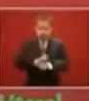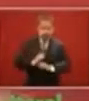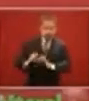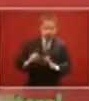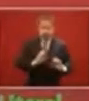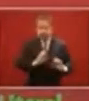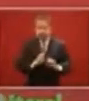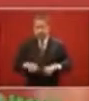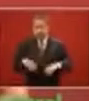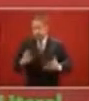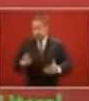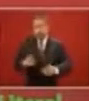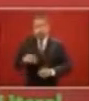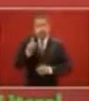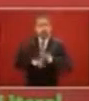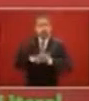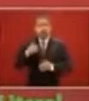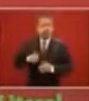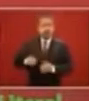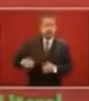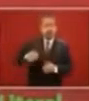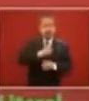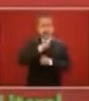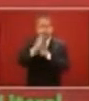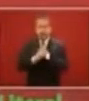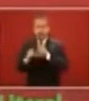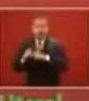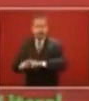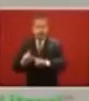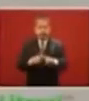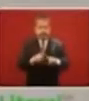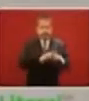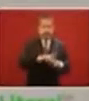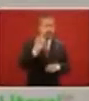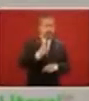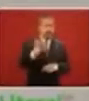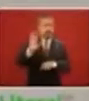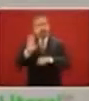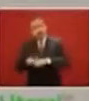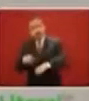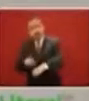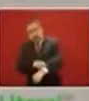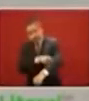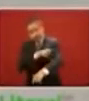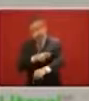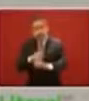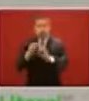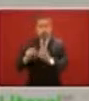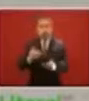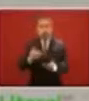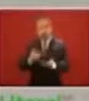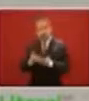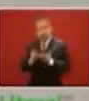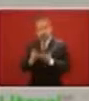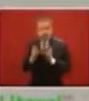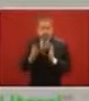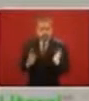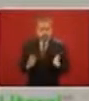Yo creo que sí hay gente muy capaz para tomar el mando. Bueno, pero sobre todo no se trata de una persona. Se trata de que el presidente necesita